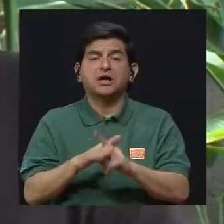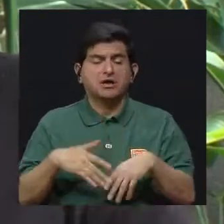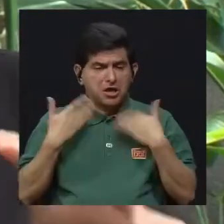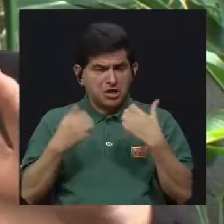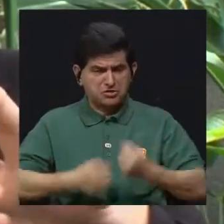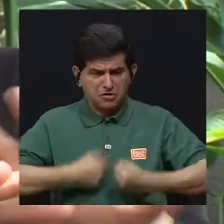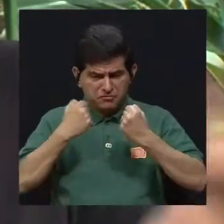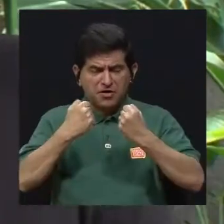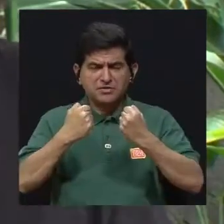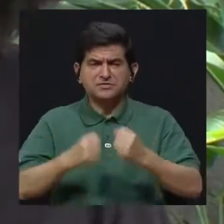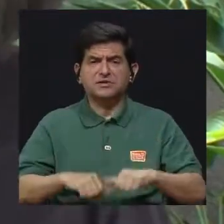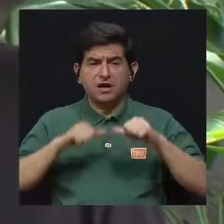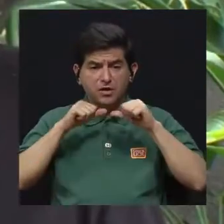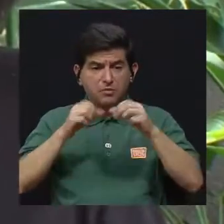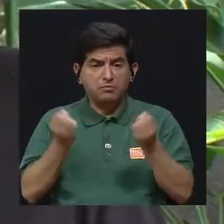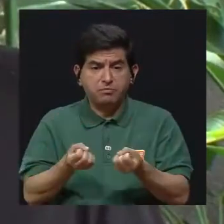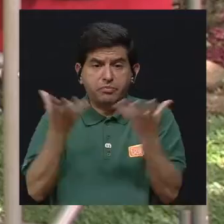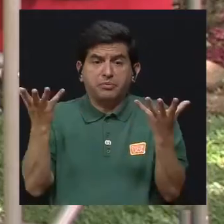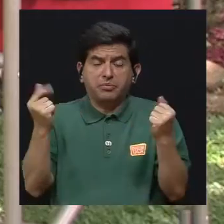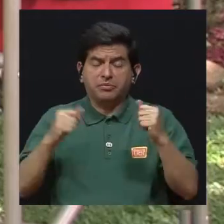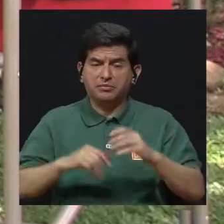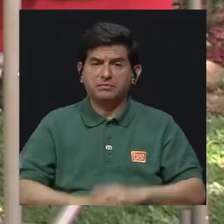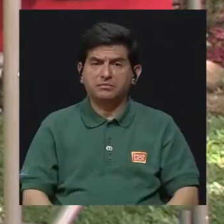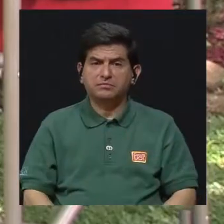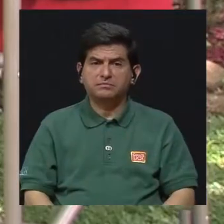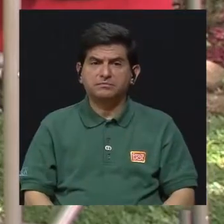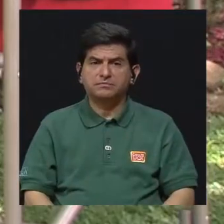da vida, y hay un montón por ahí.